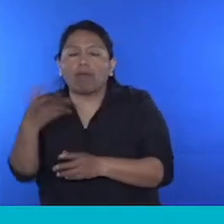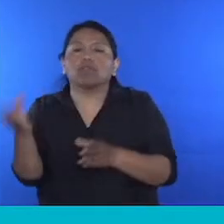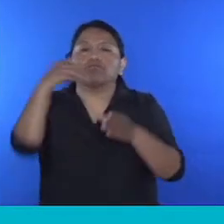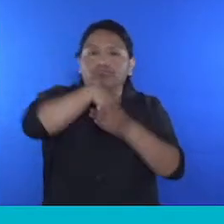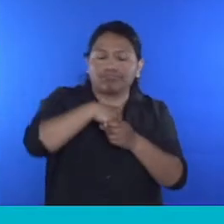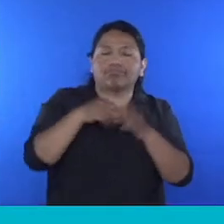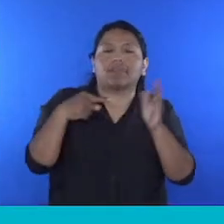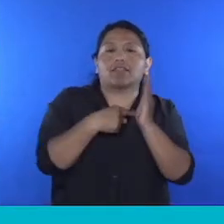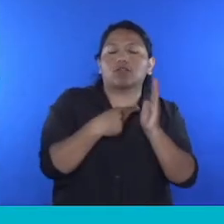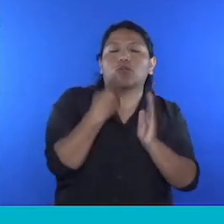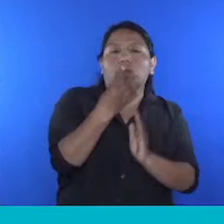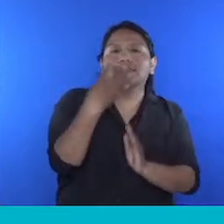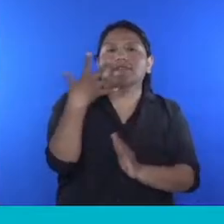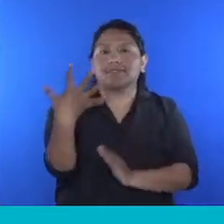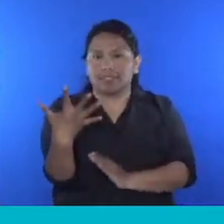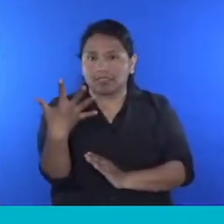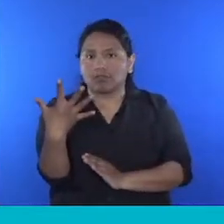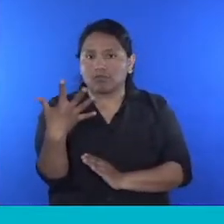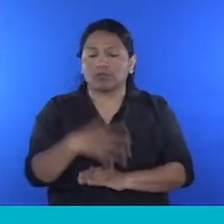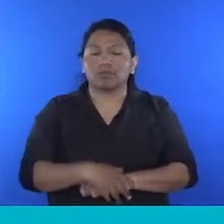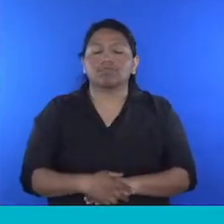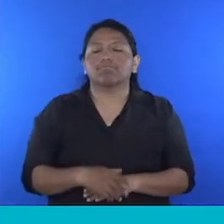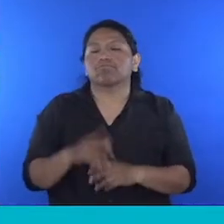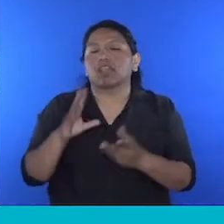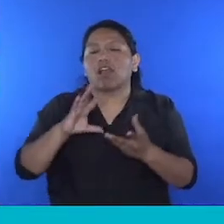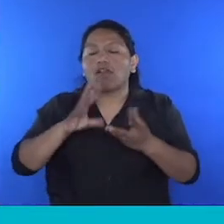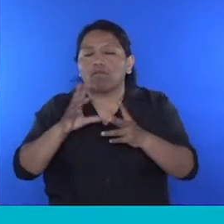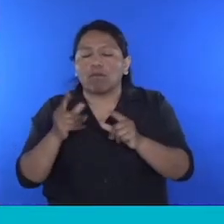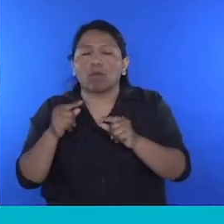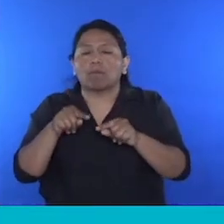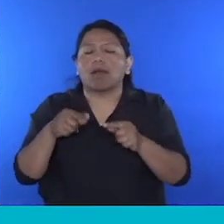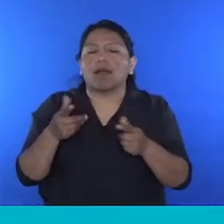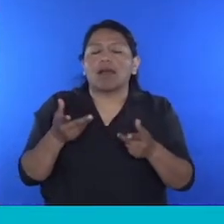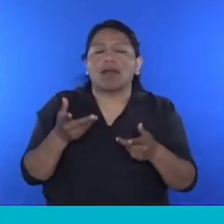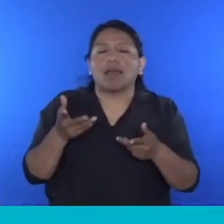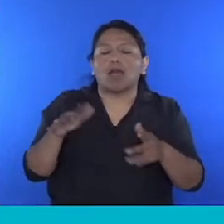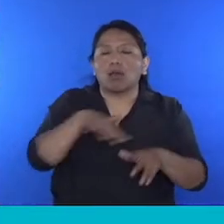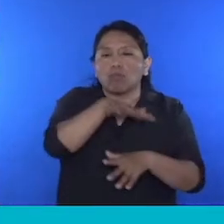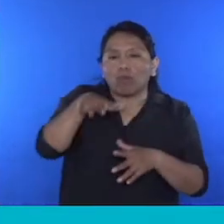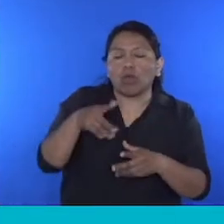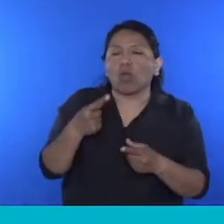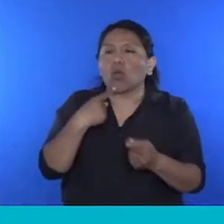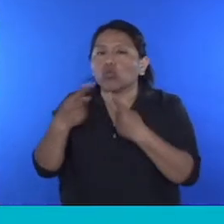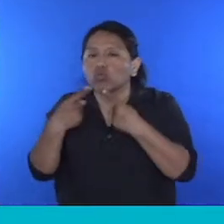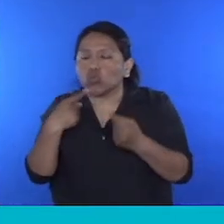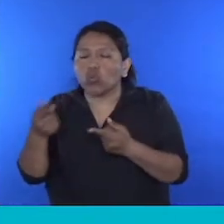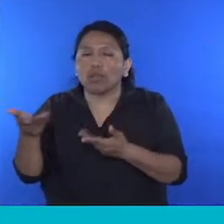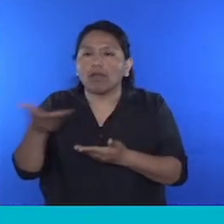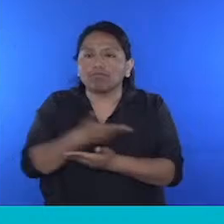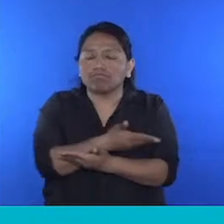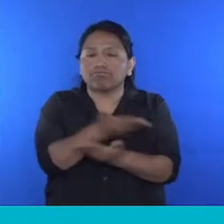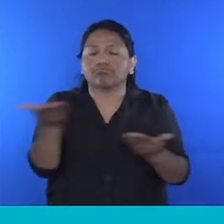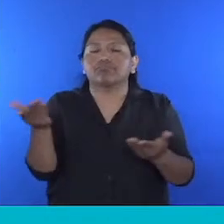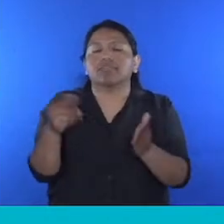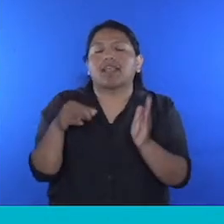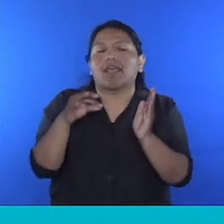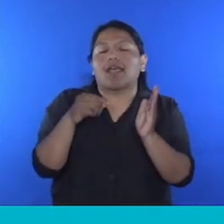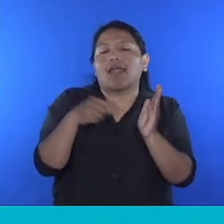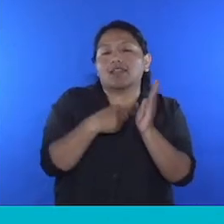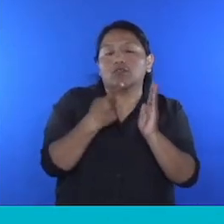del artículo 55 y los mecanismos de iniciativa popular y consulta popular del